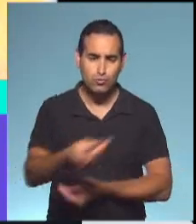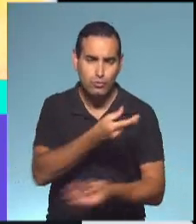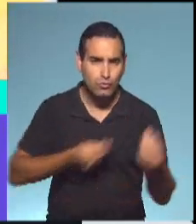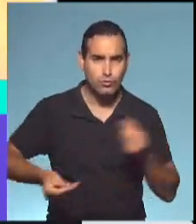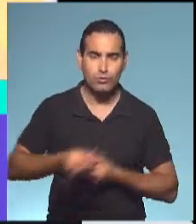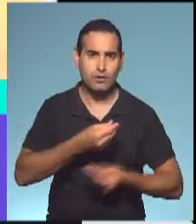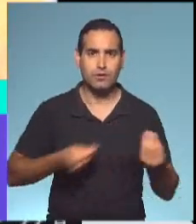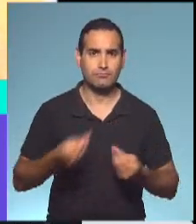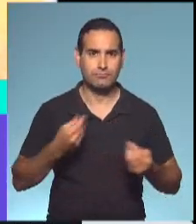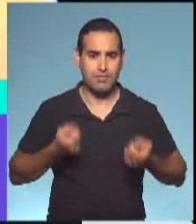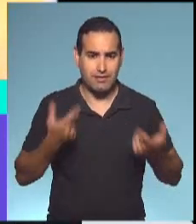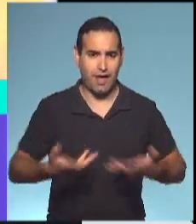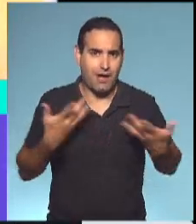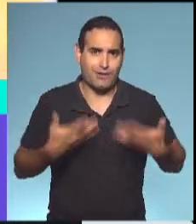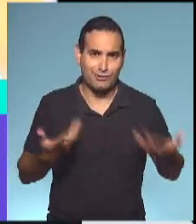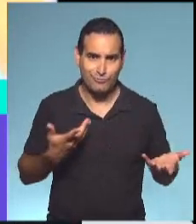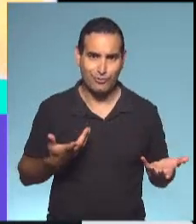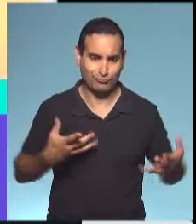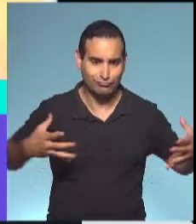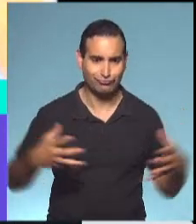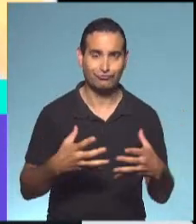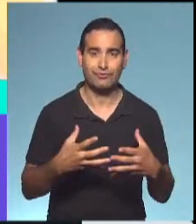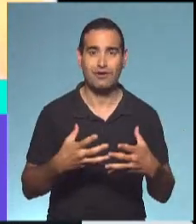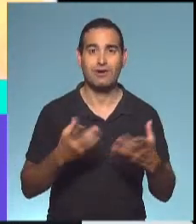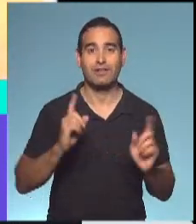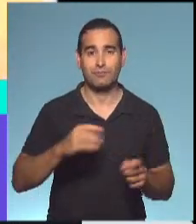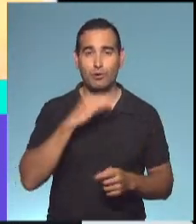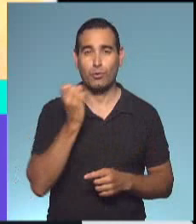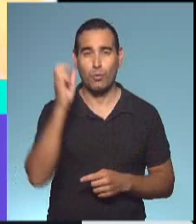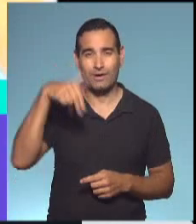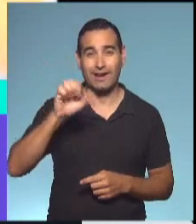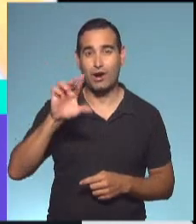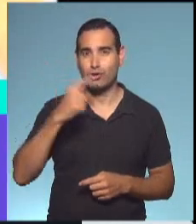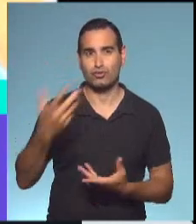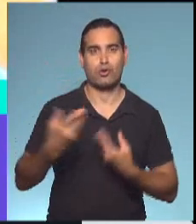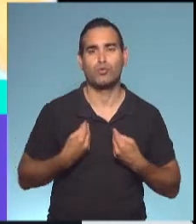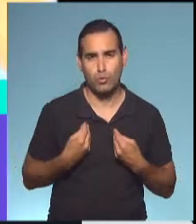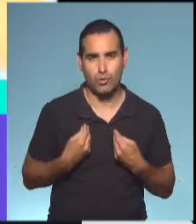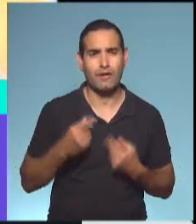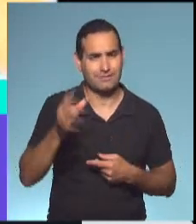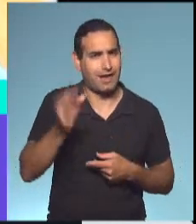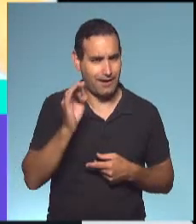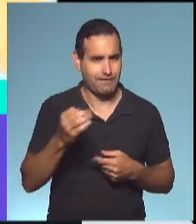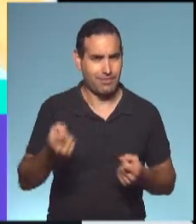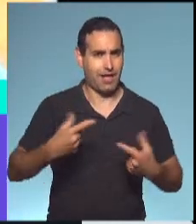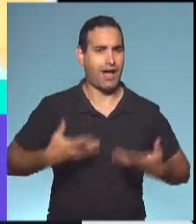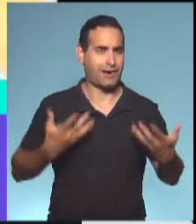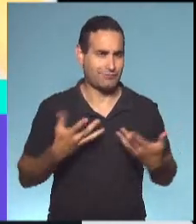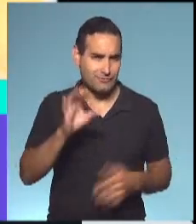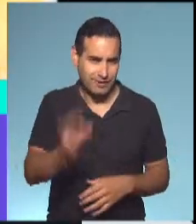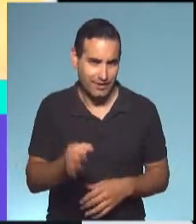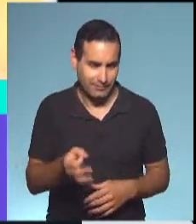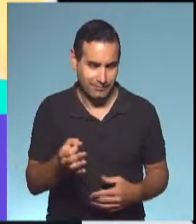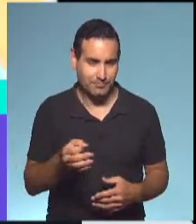darnos ánimo y bueno, con la ayuda de Juan Carlos, que yo pienso que eso lo sabe hacer muy bien, ¿no? Yo pienso